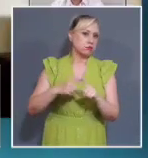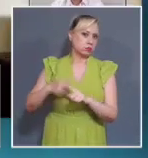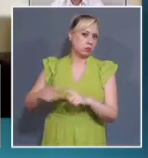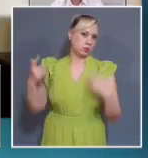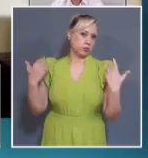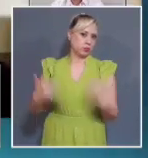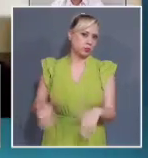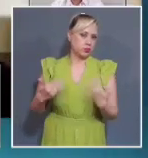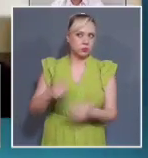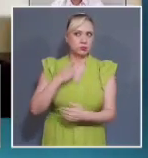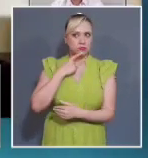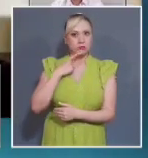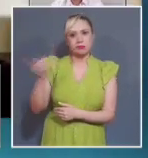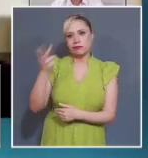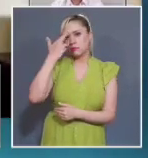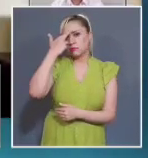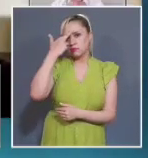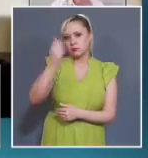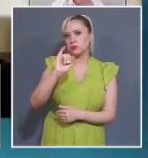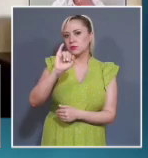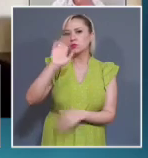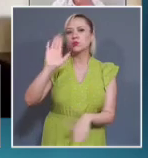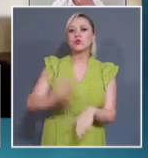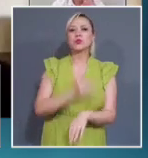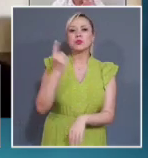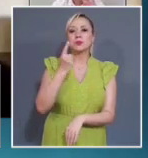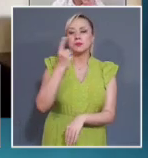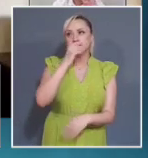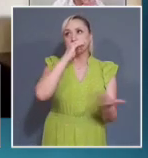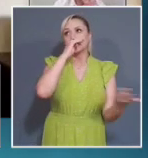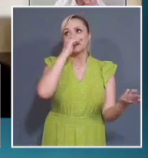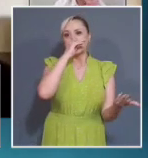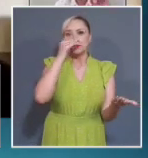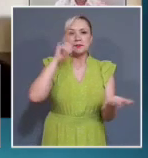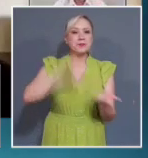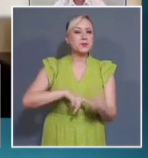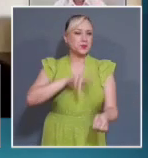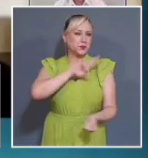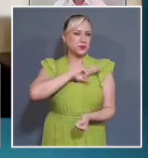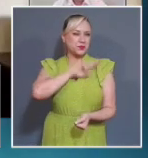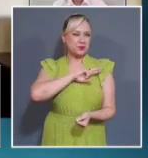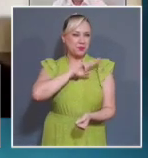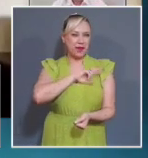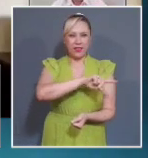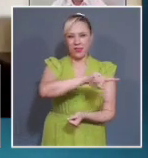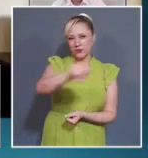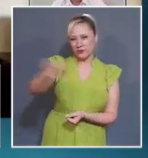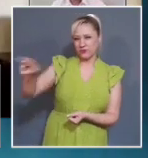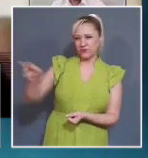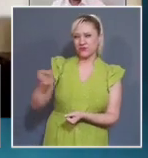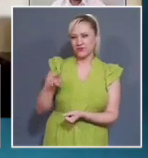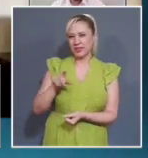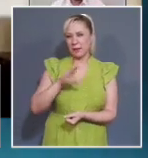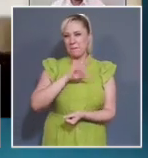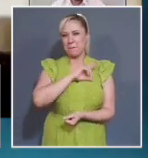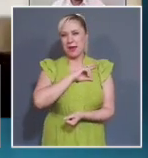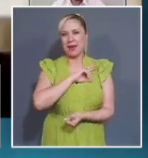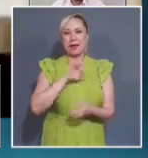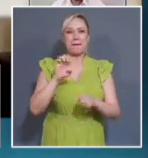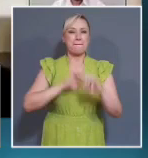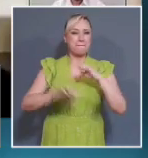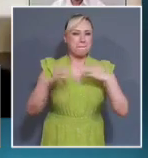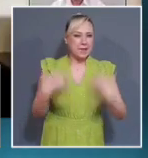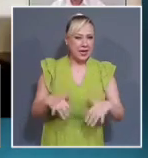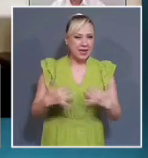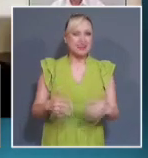esto significaría que el sector privado tendría la facultad de seguirse desarrollando en el ámbito